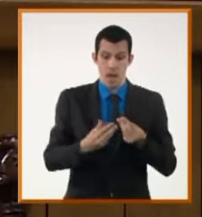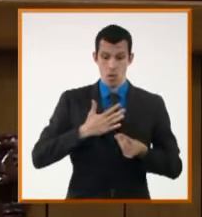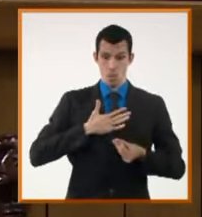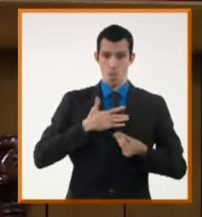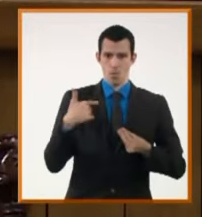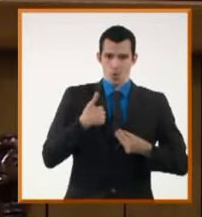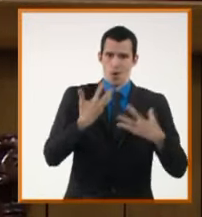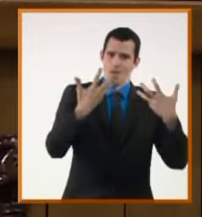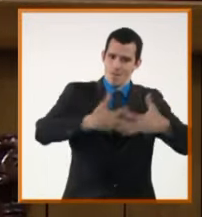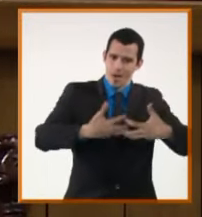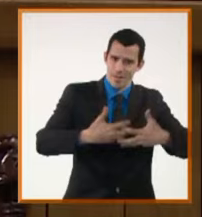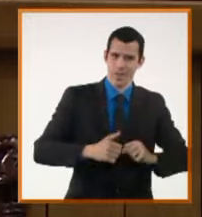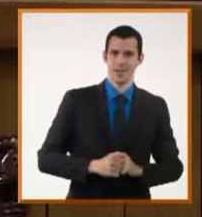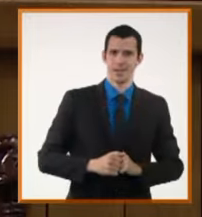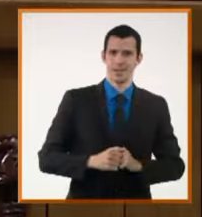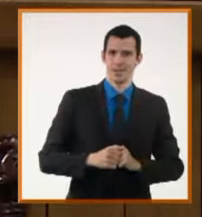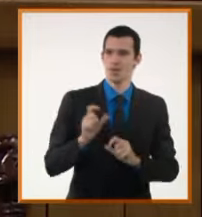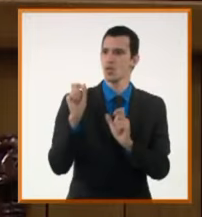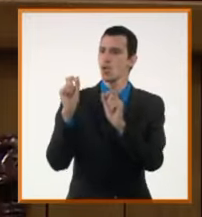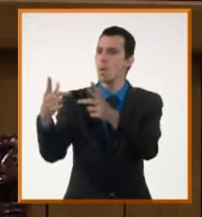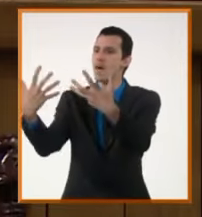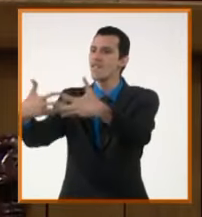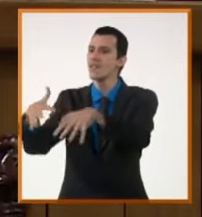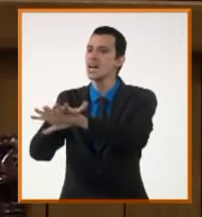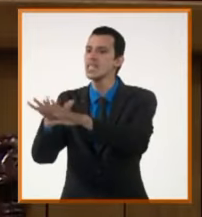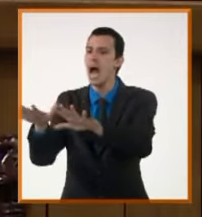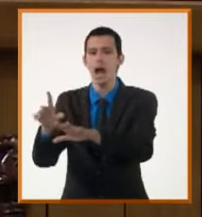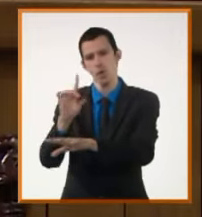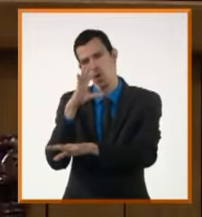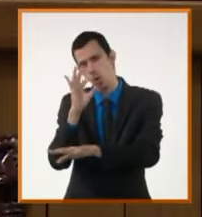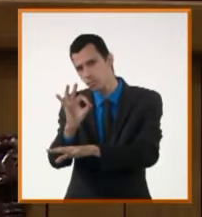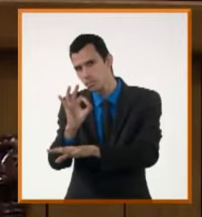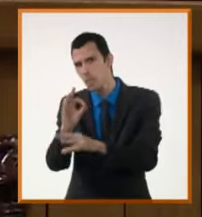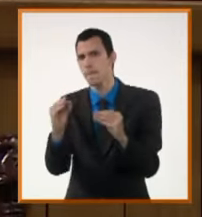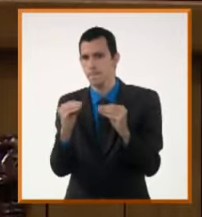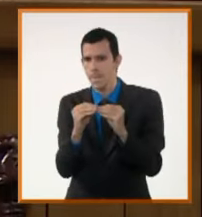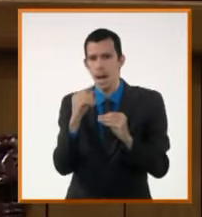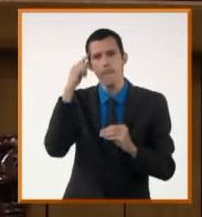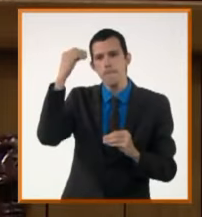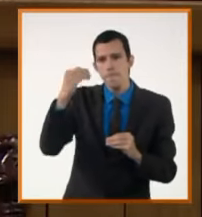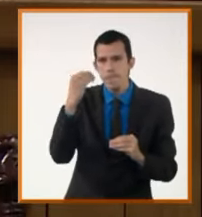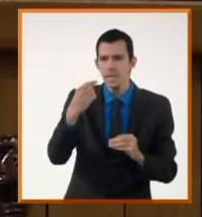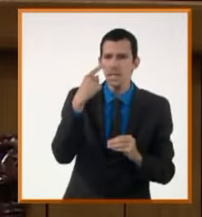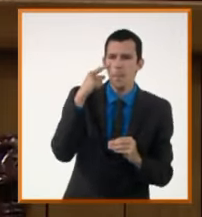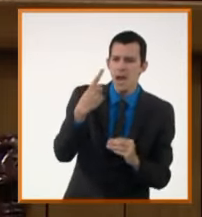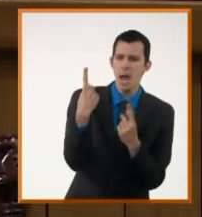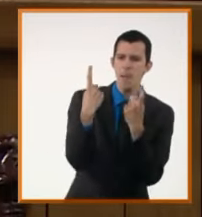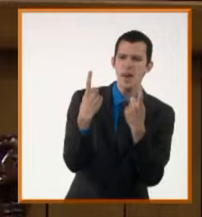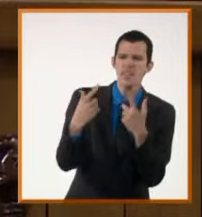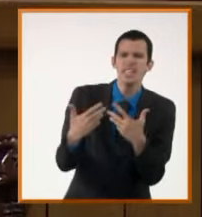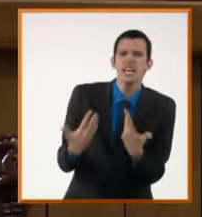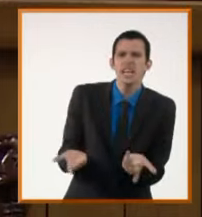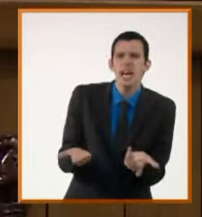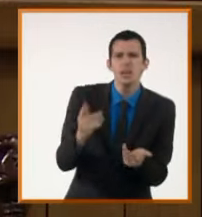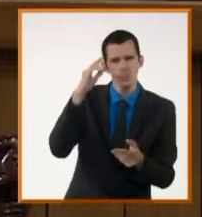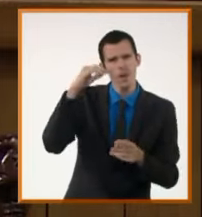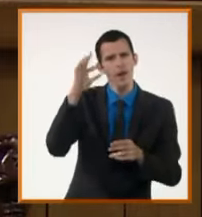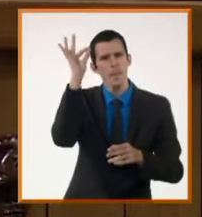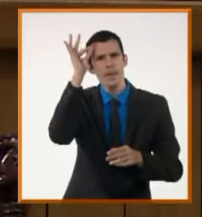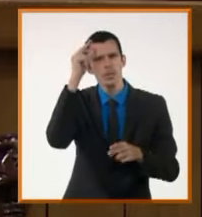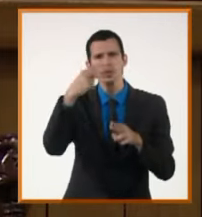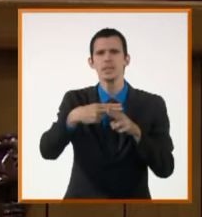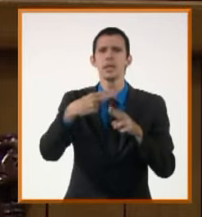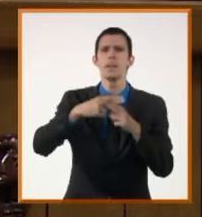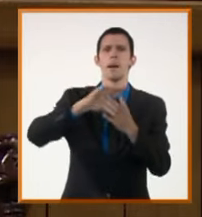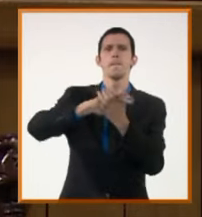también tenemos que disminuir las importaciones de esos productos terminados que no nos están